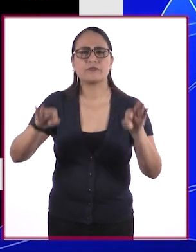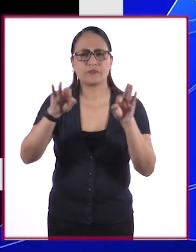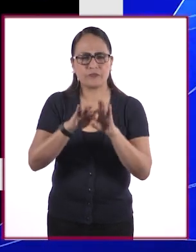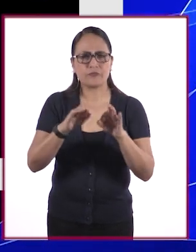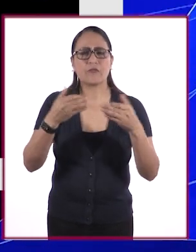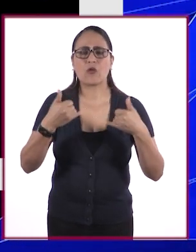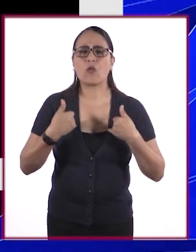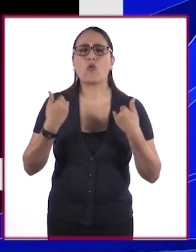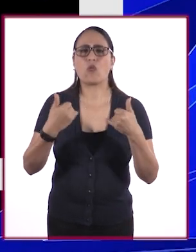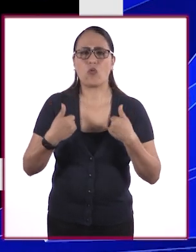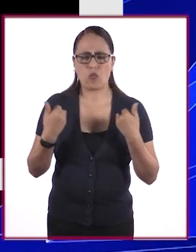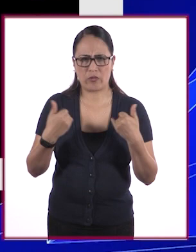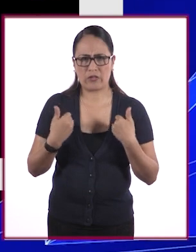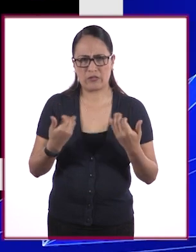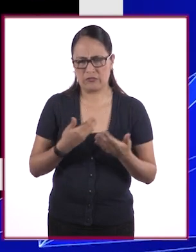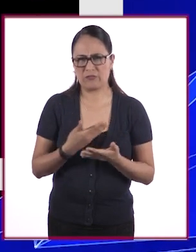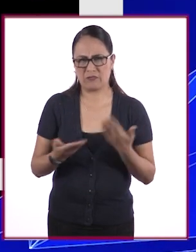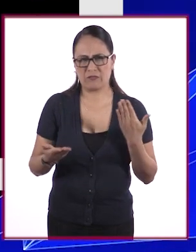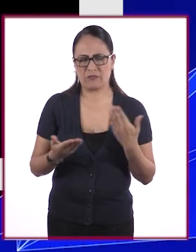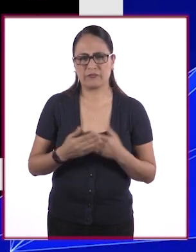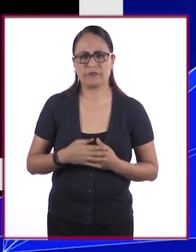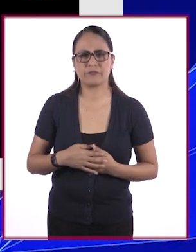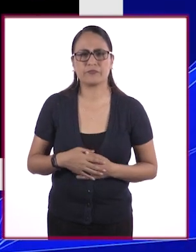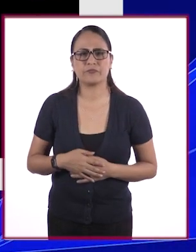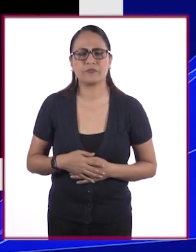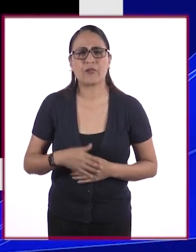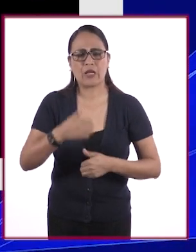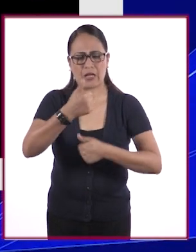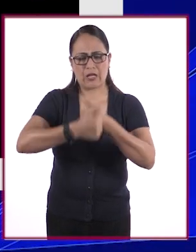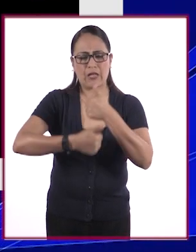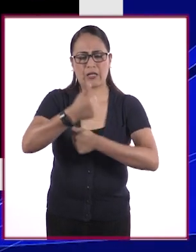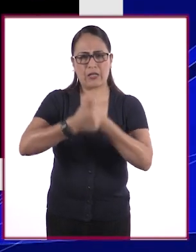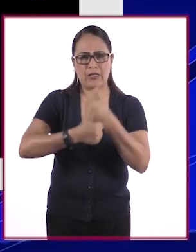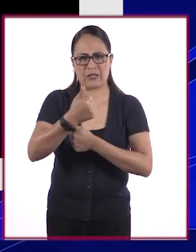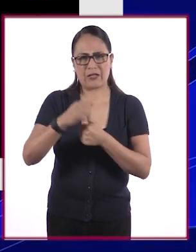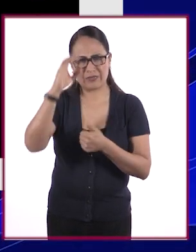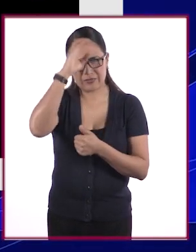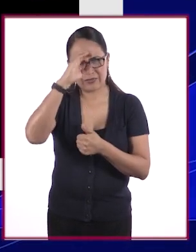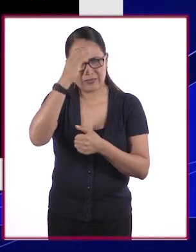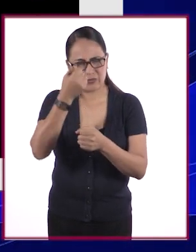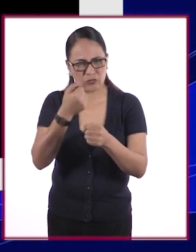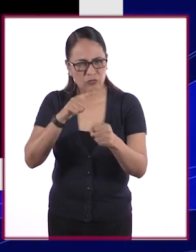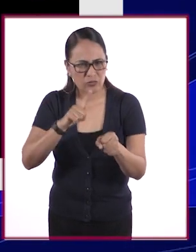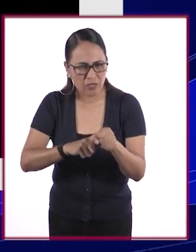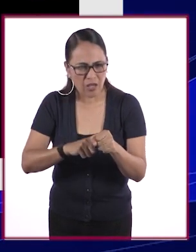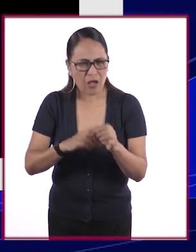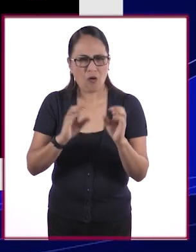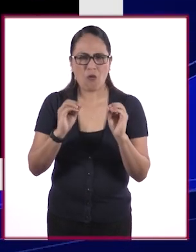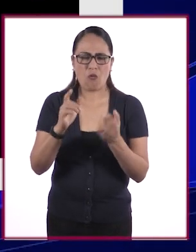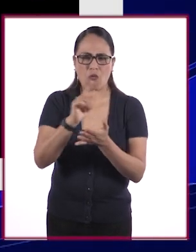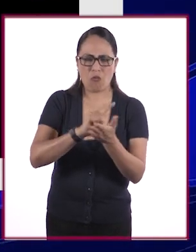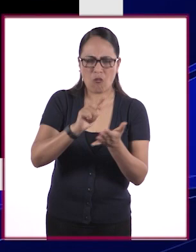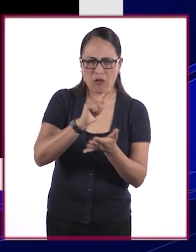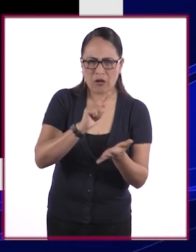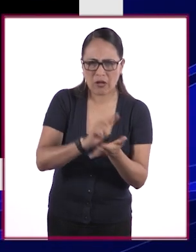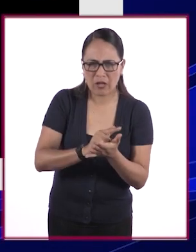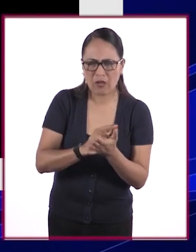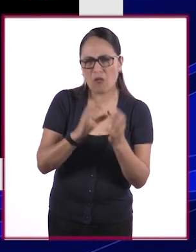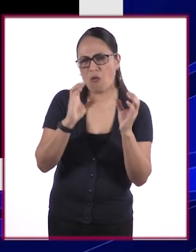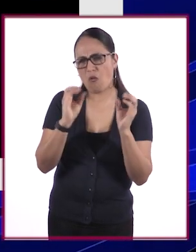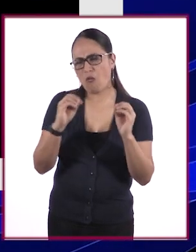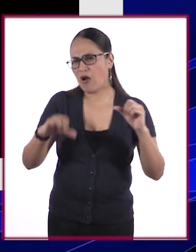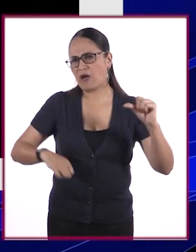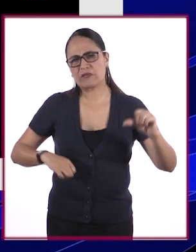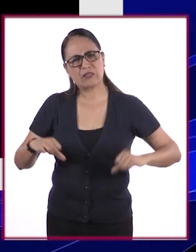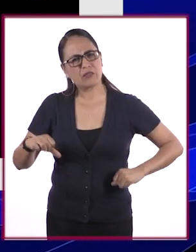los jóvenes de hoy consideren no solamente las carreras en ciencias sociales o en leyes o en otro tipo de actividades,